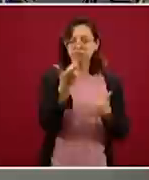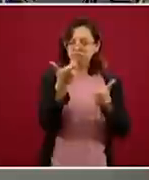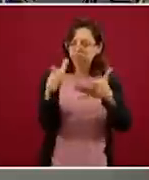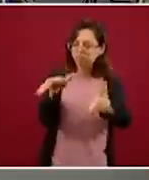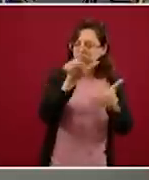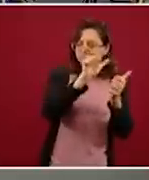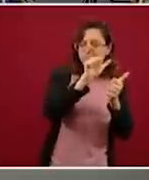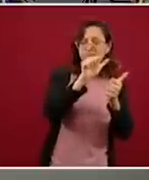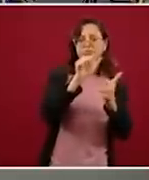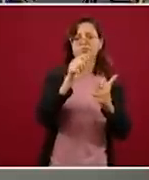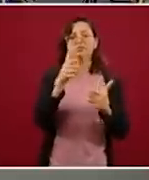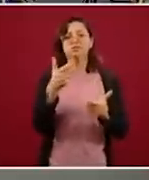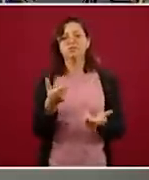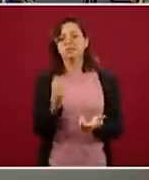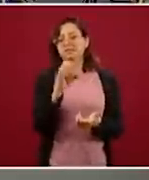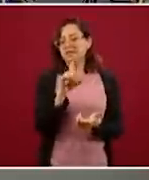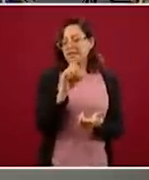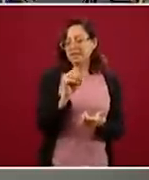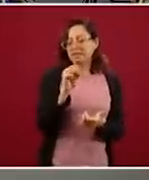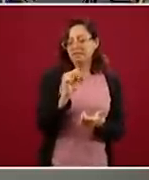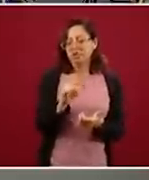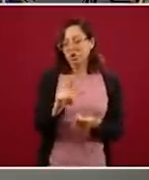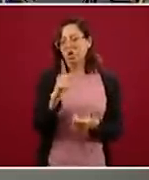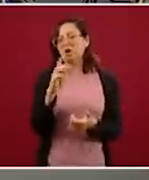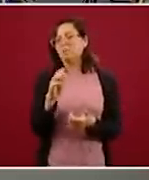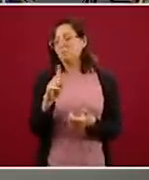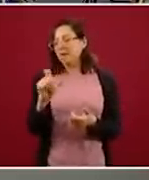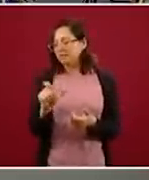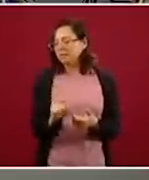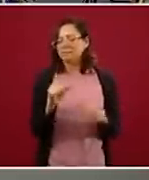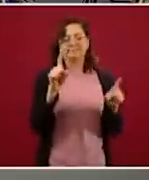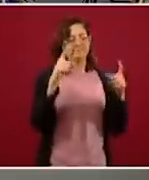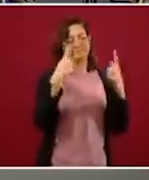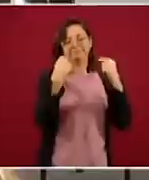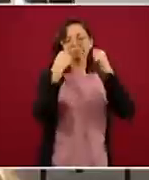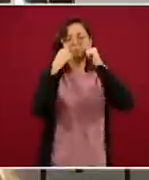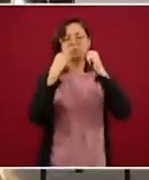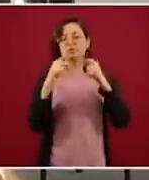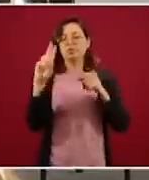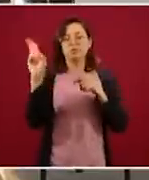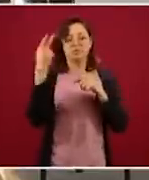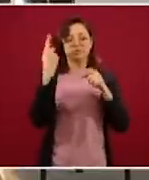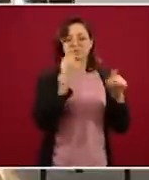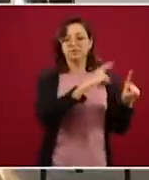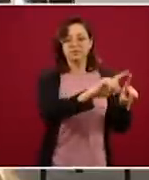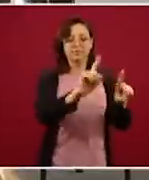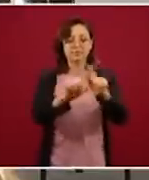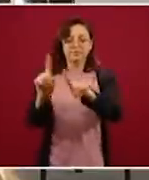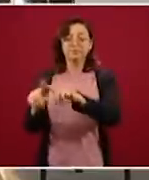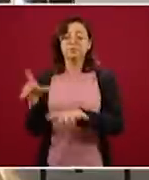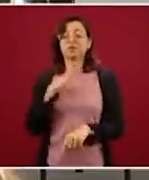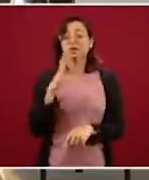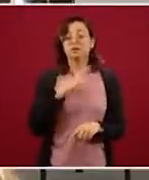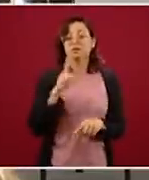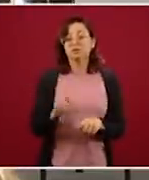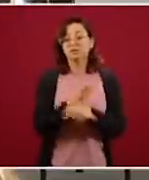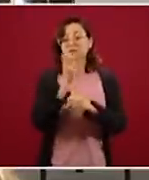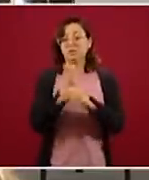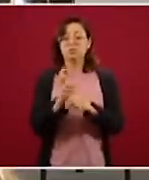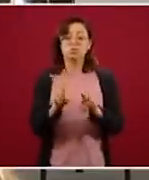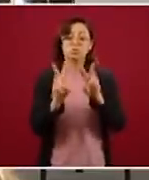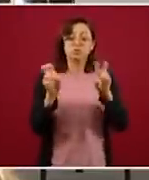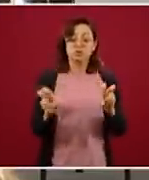recursos, llámese Cedesol, Pemex o de cualquier vía las universidades. El segundo modelo tendría que ver con la